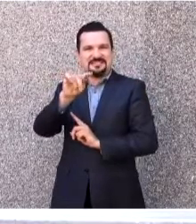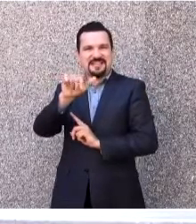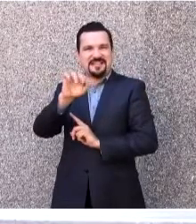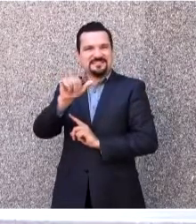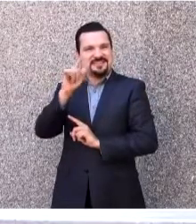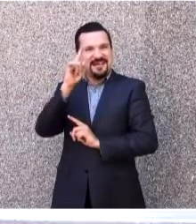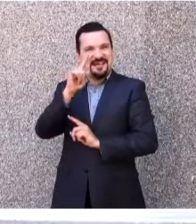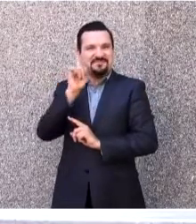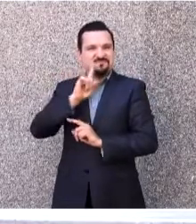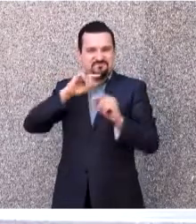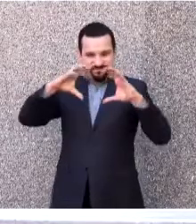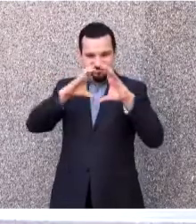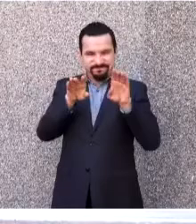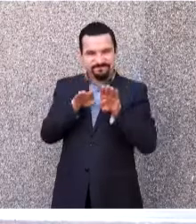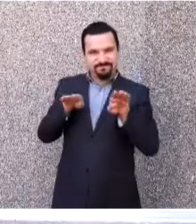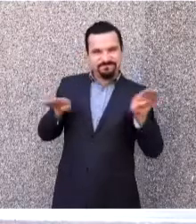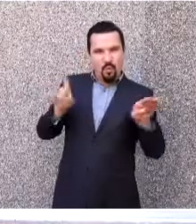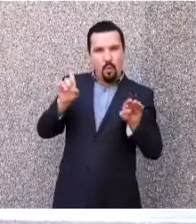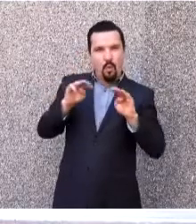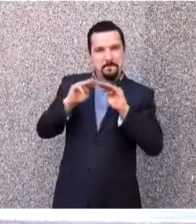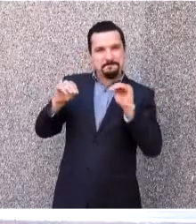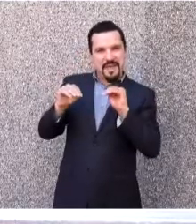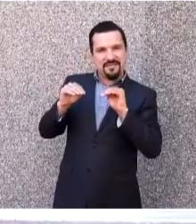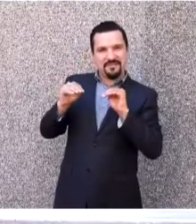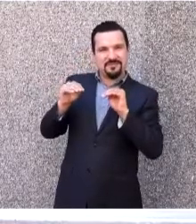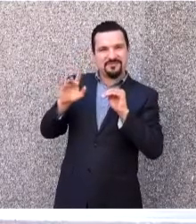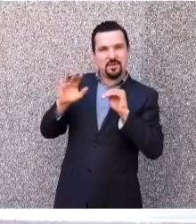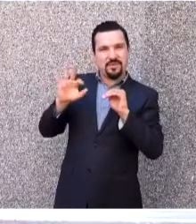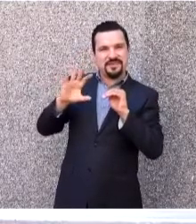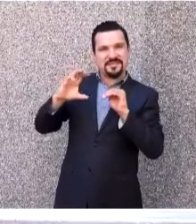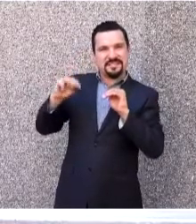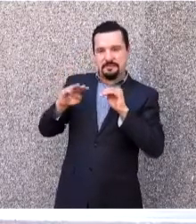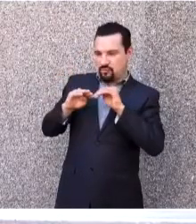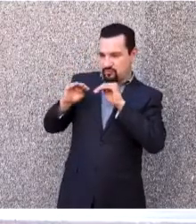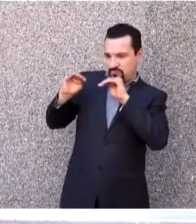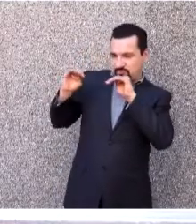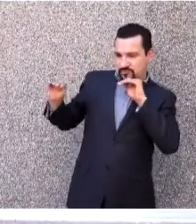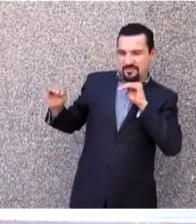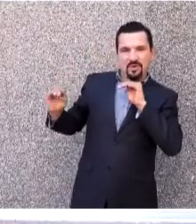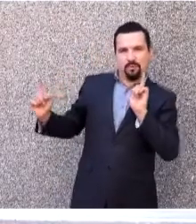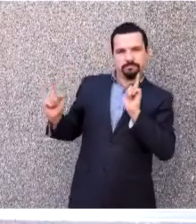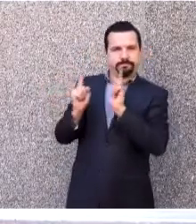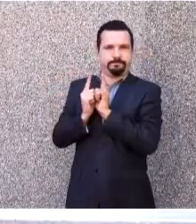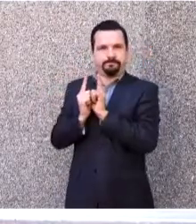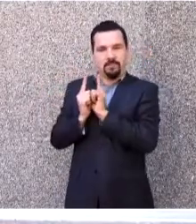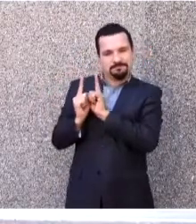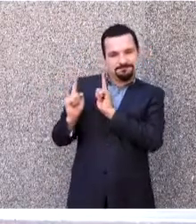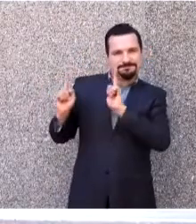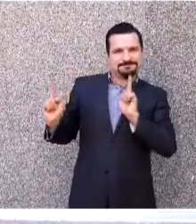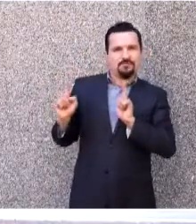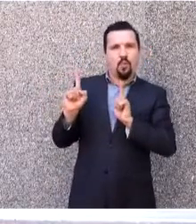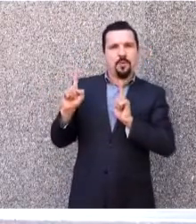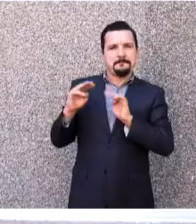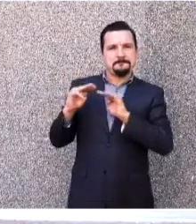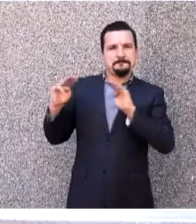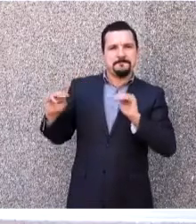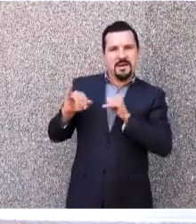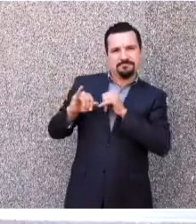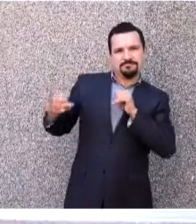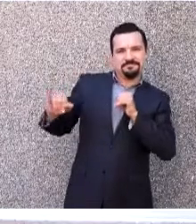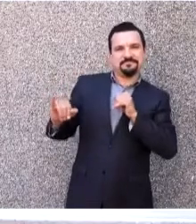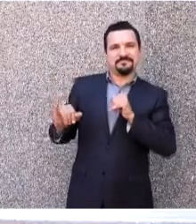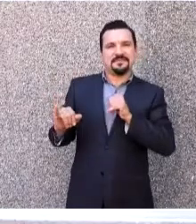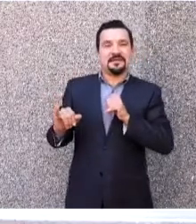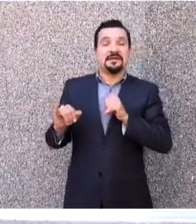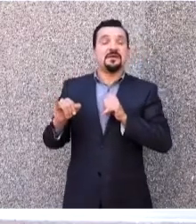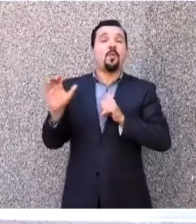inmediatamente mantenernos a metro y medio. Ayer les decía yo que solamente o es más la probabilidad de